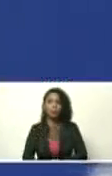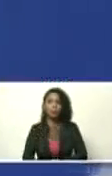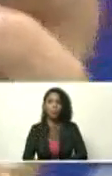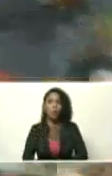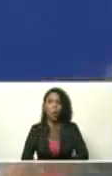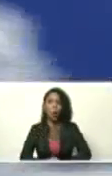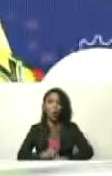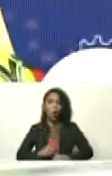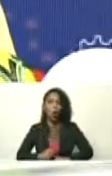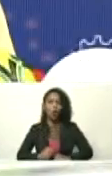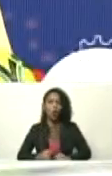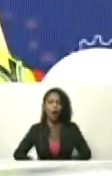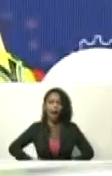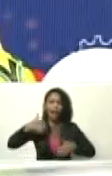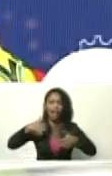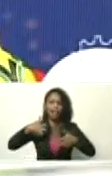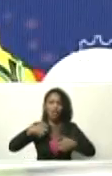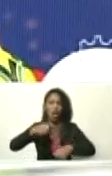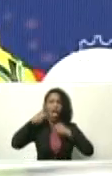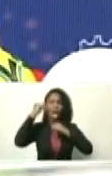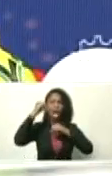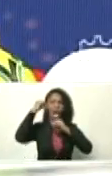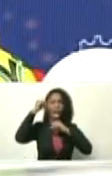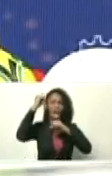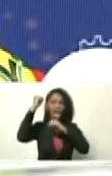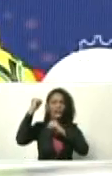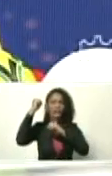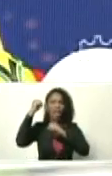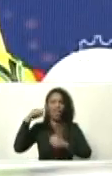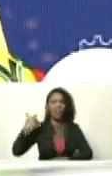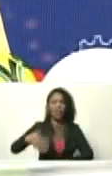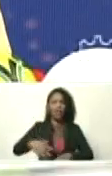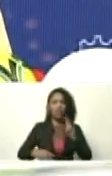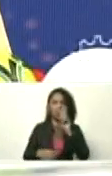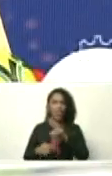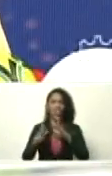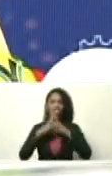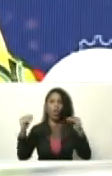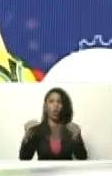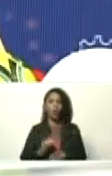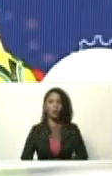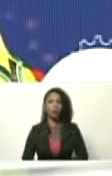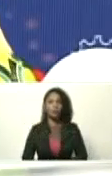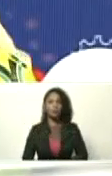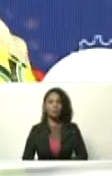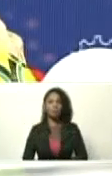Y que los gordos arrechos reclaman su derecho. Bueno, en TikTok se ve de todo.